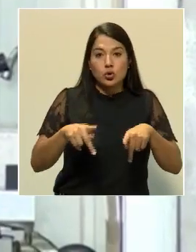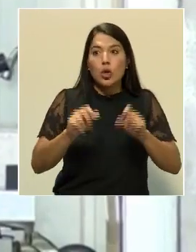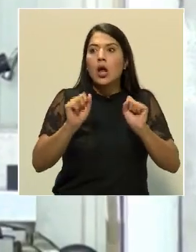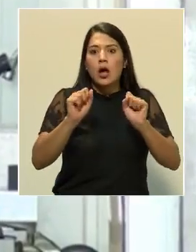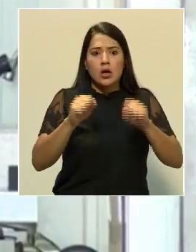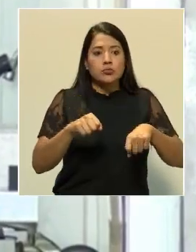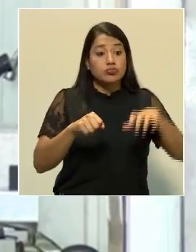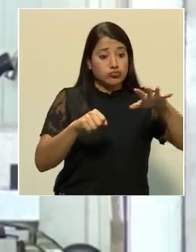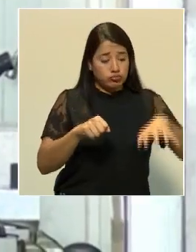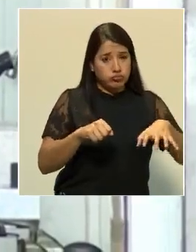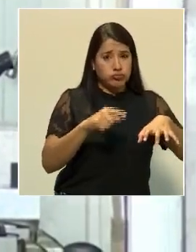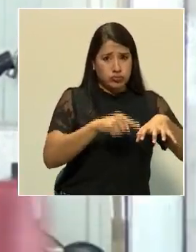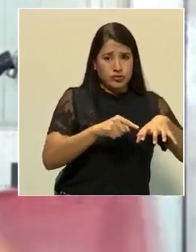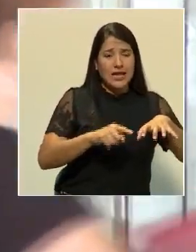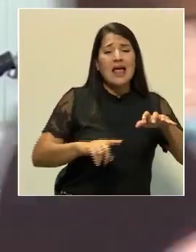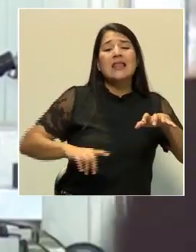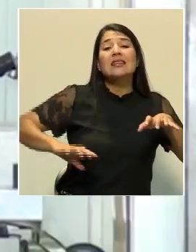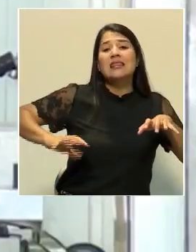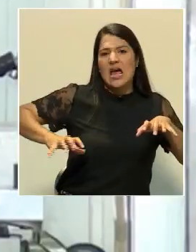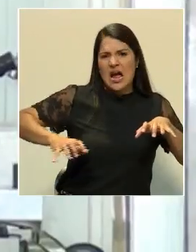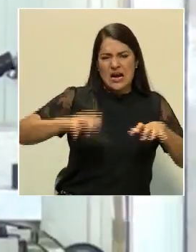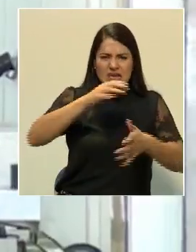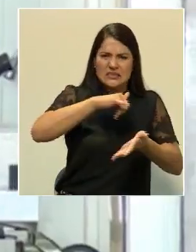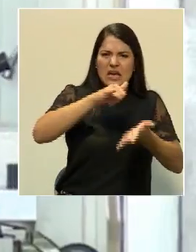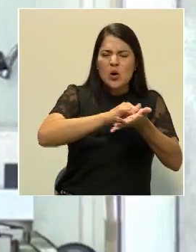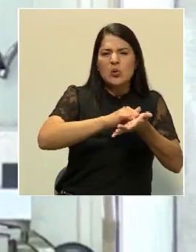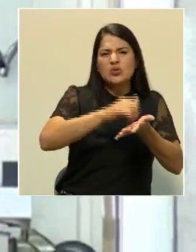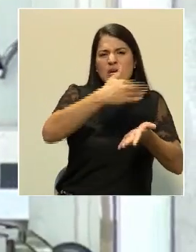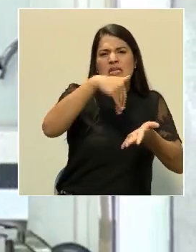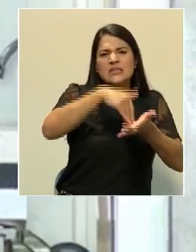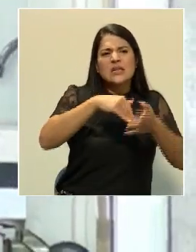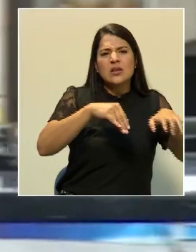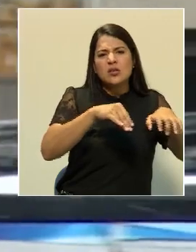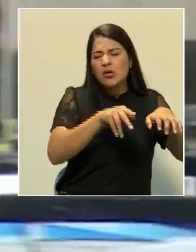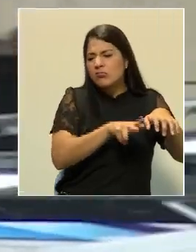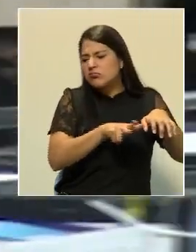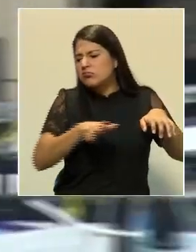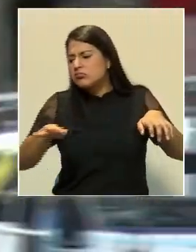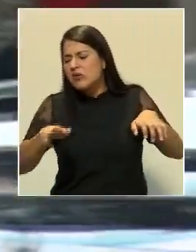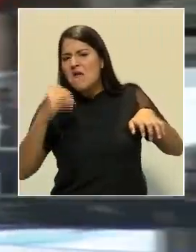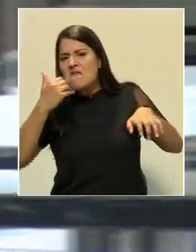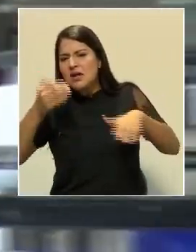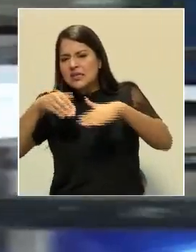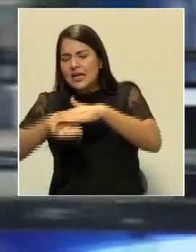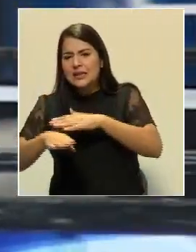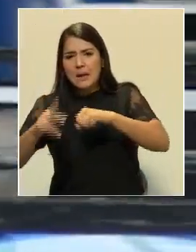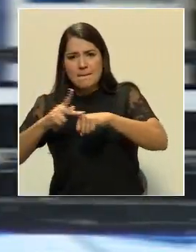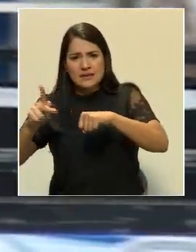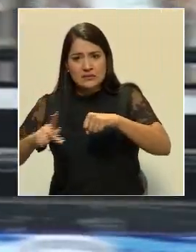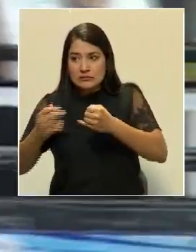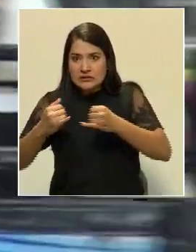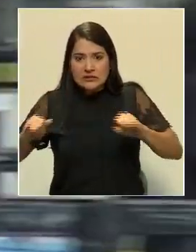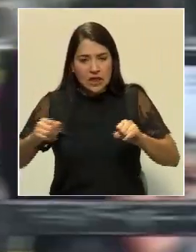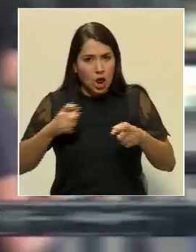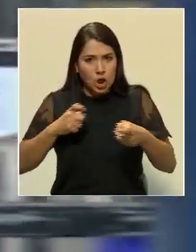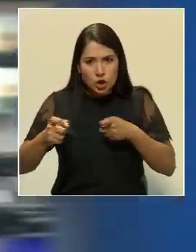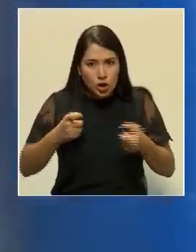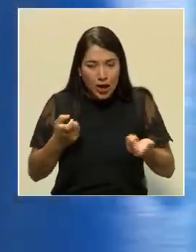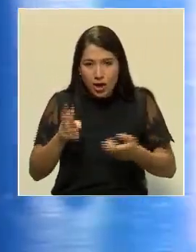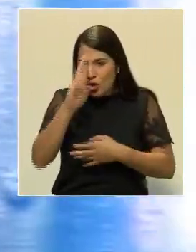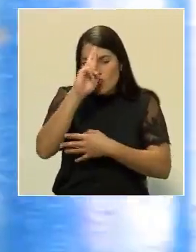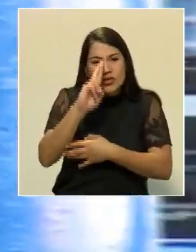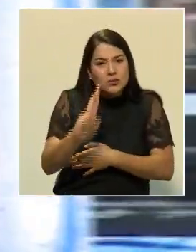de una zona naranja, dígase San José Centro, es fácilmente que se venga para Pérez Celedón sin mayor control. violando la